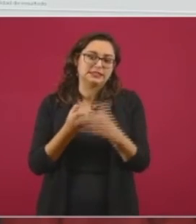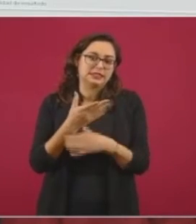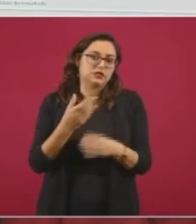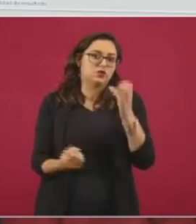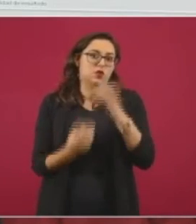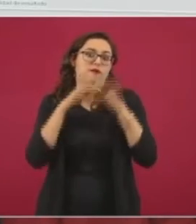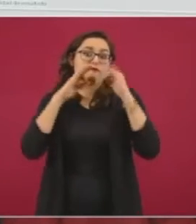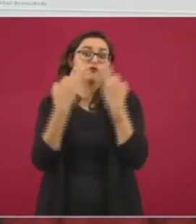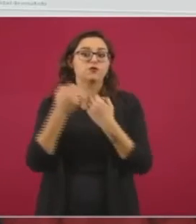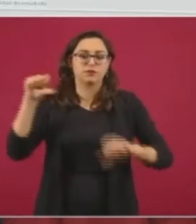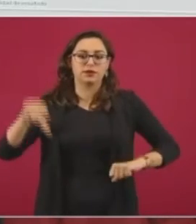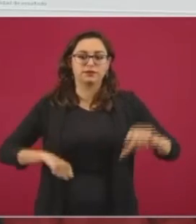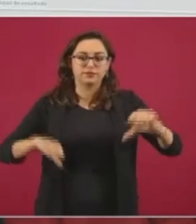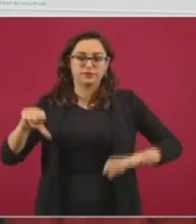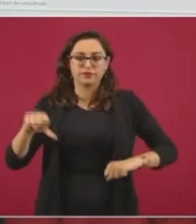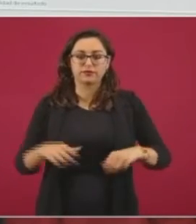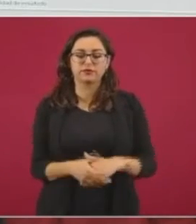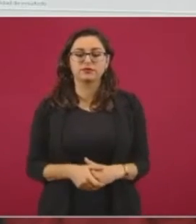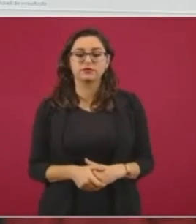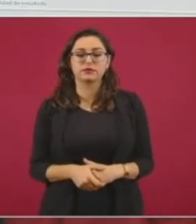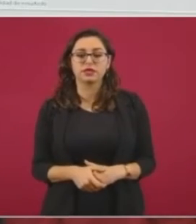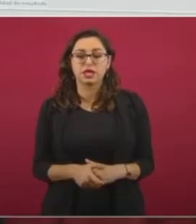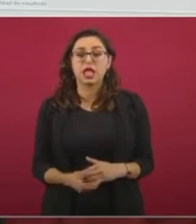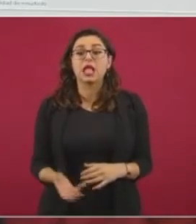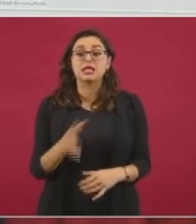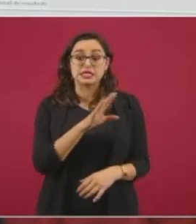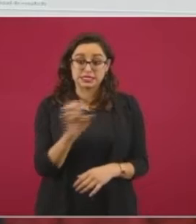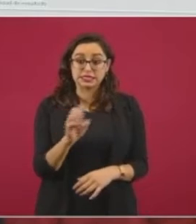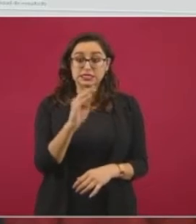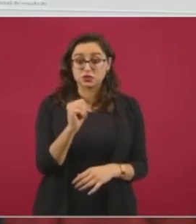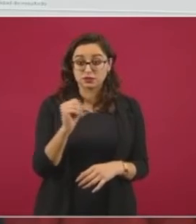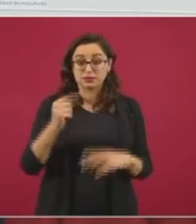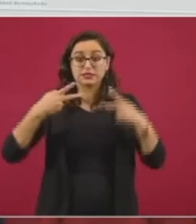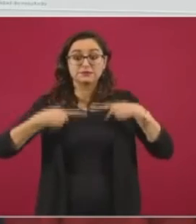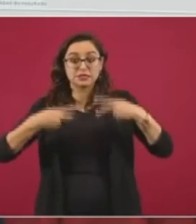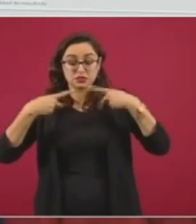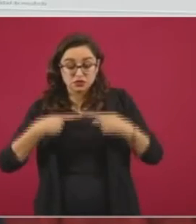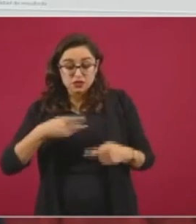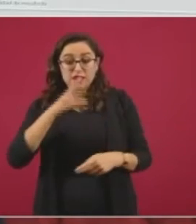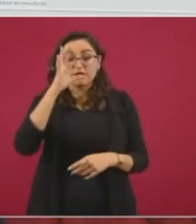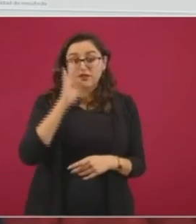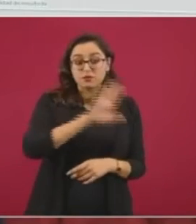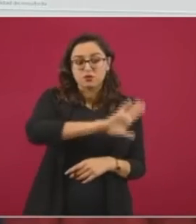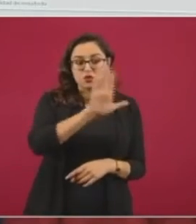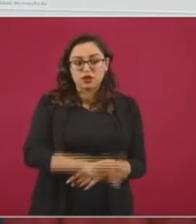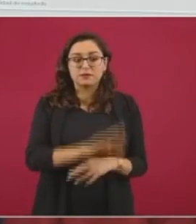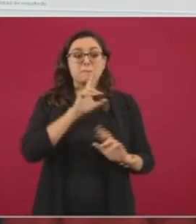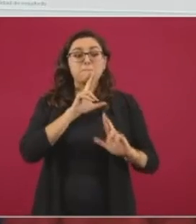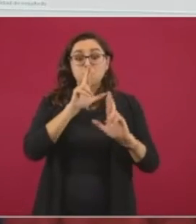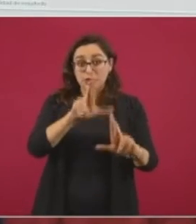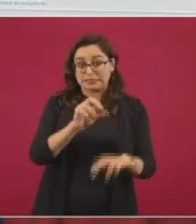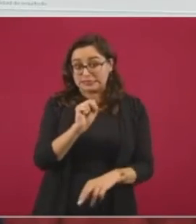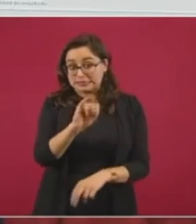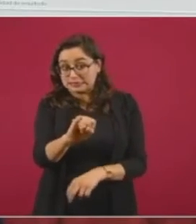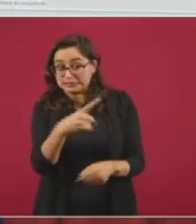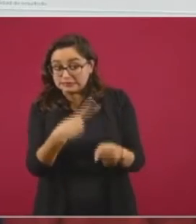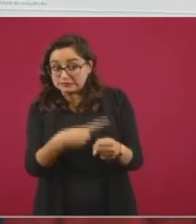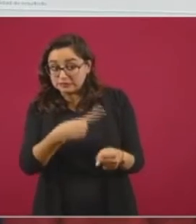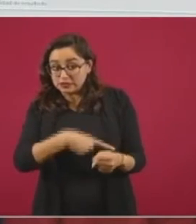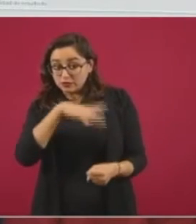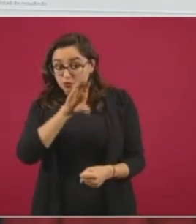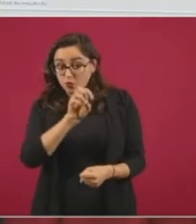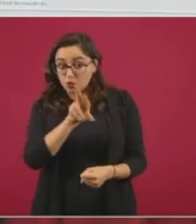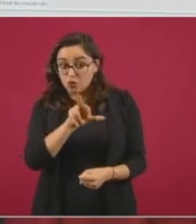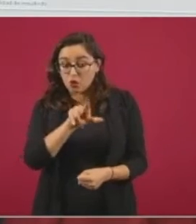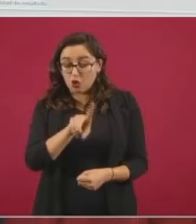590 personas que han perdido la vida, se está en espera de un resultado específico para saber si son